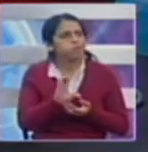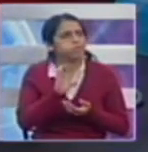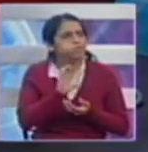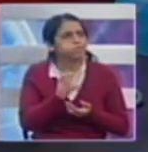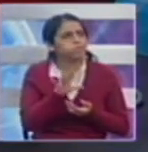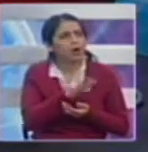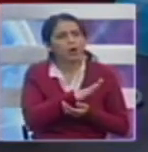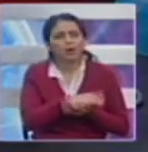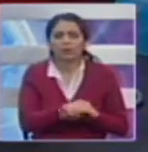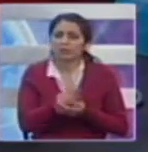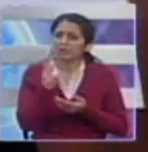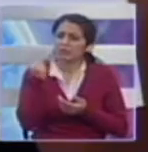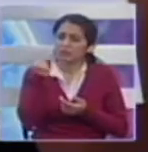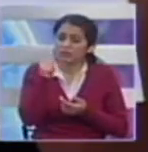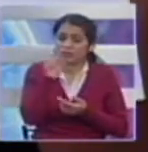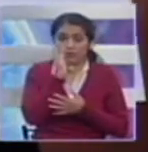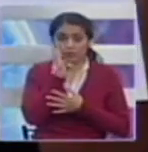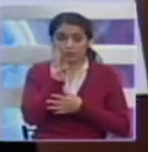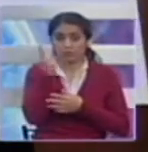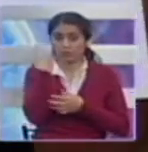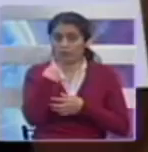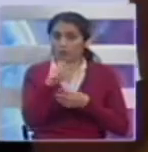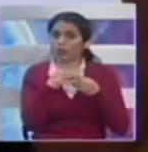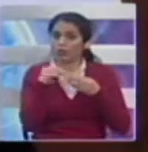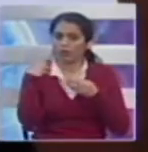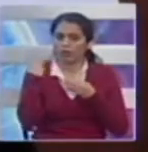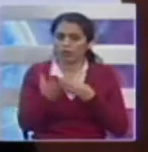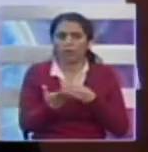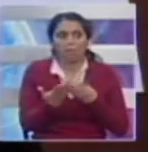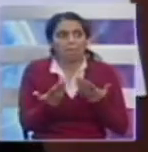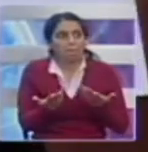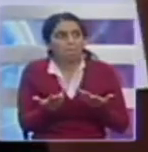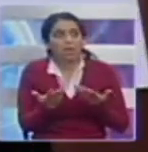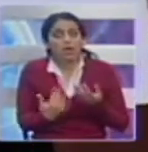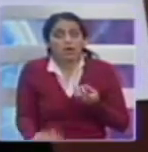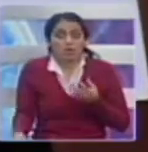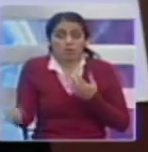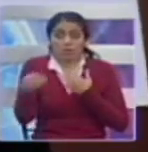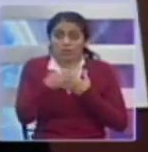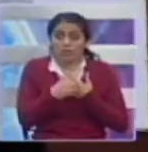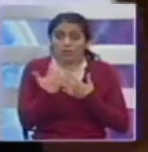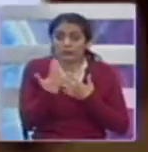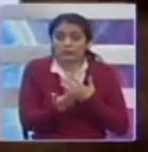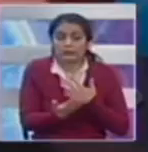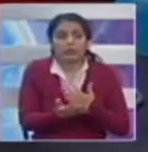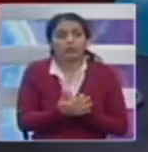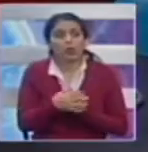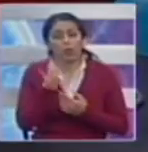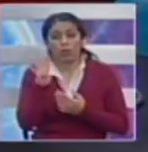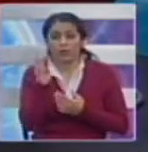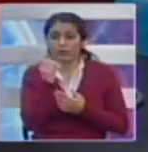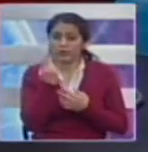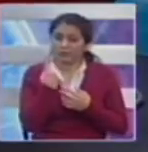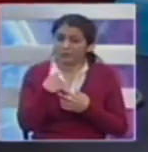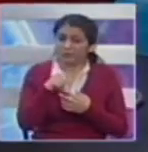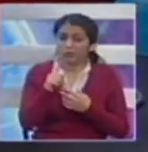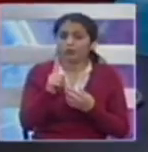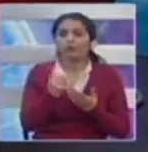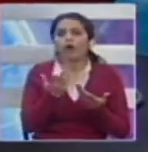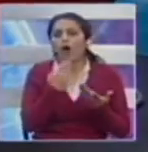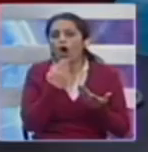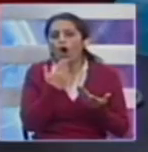casi $16 millones y viene una inversión de $40 millones más que vamos a hacer en el cambio